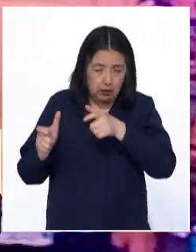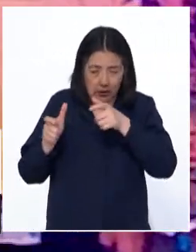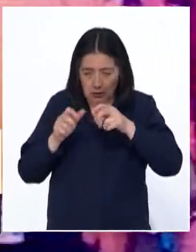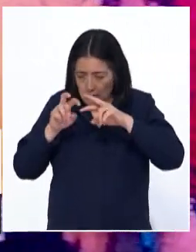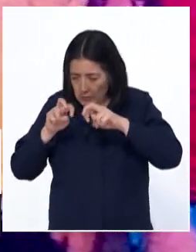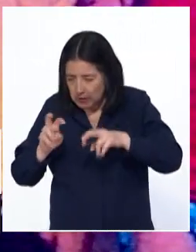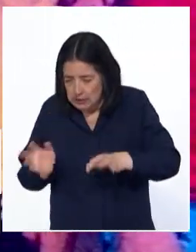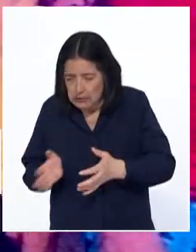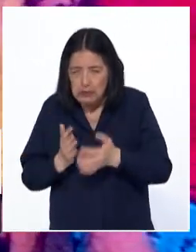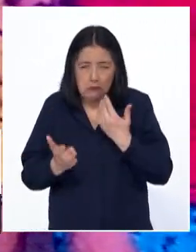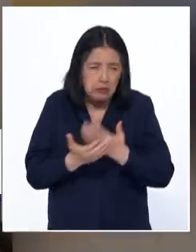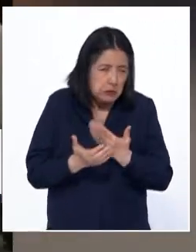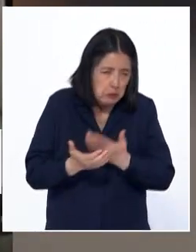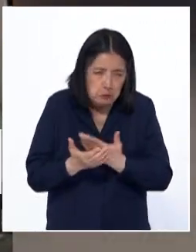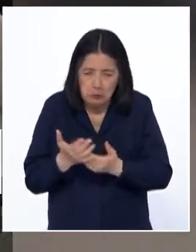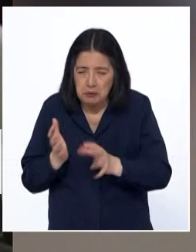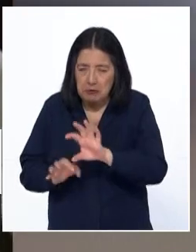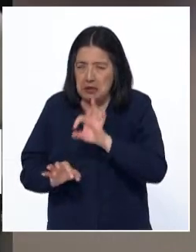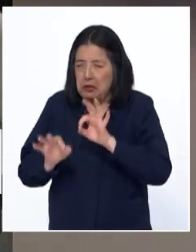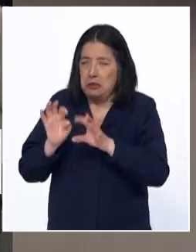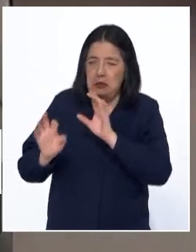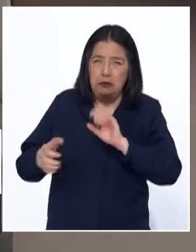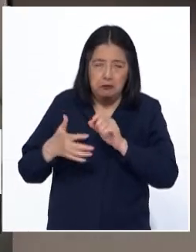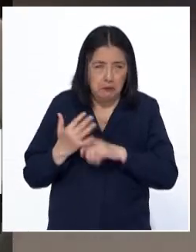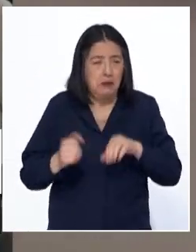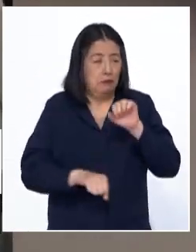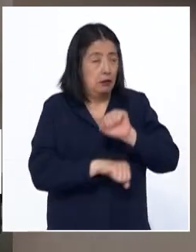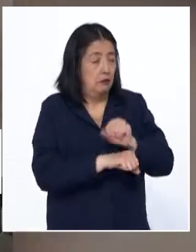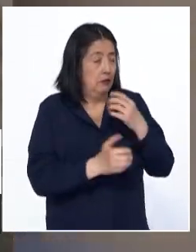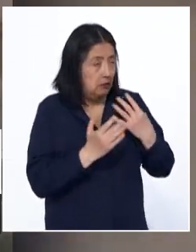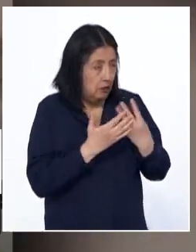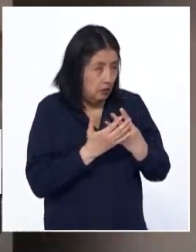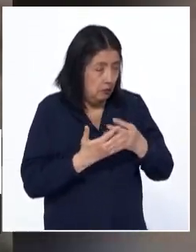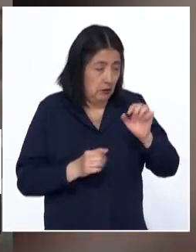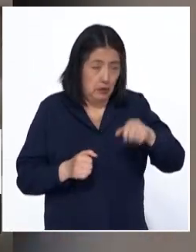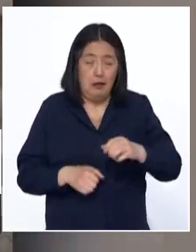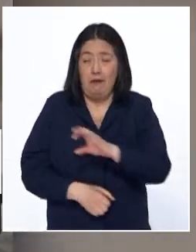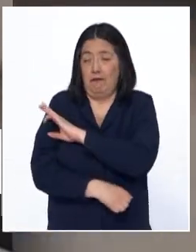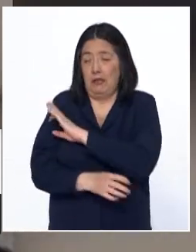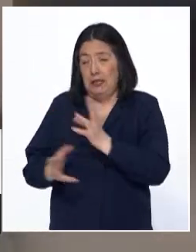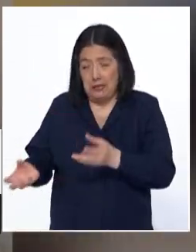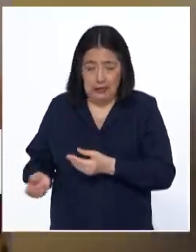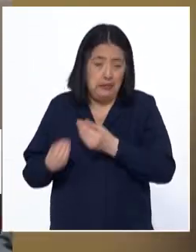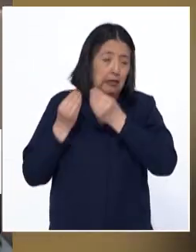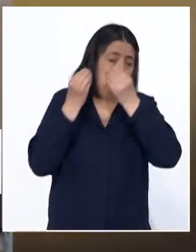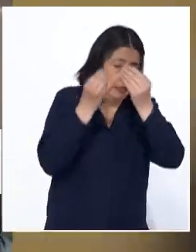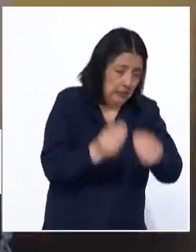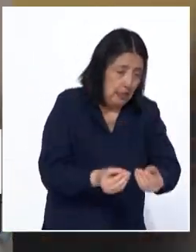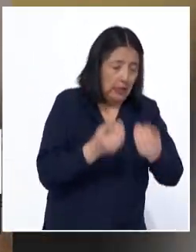para encontrar los elementos de convicción que permitan prisiones preventivas? Es decir, al fiscal ya se le da todo